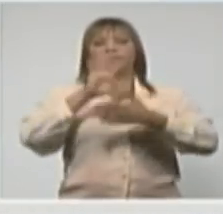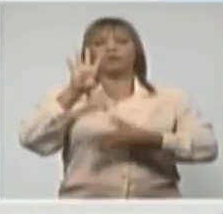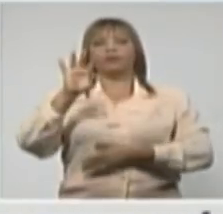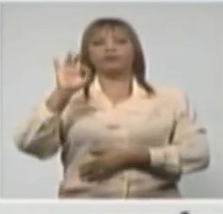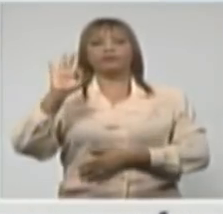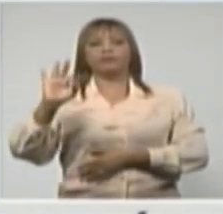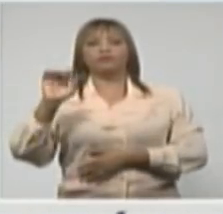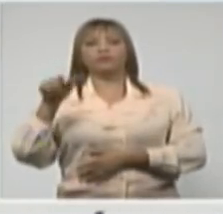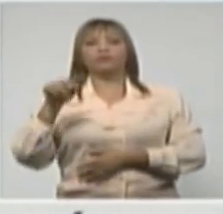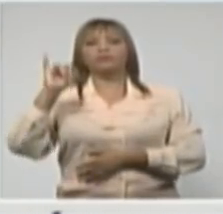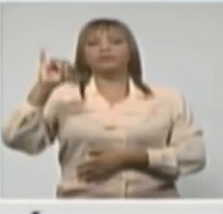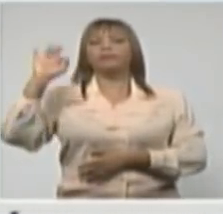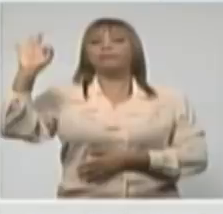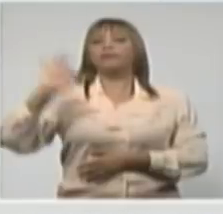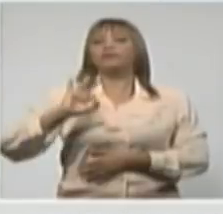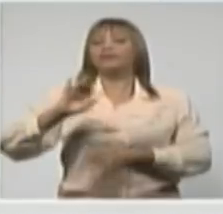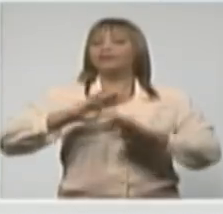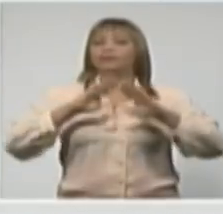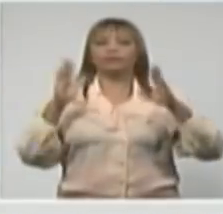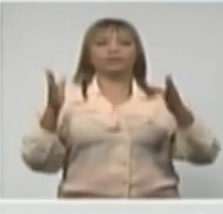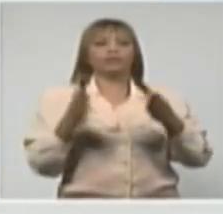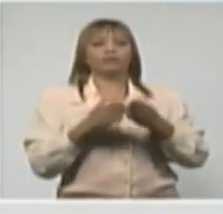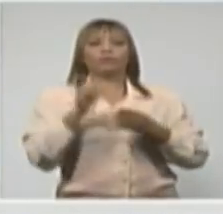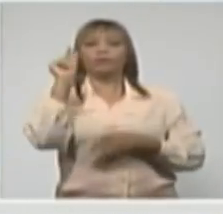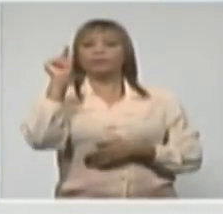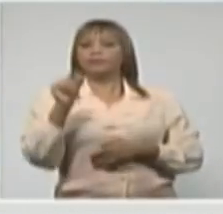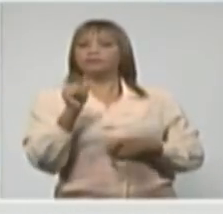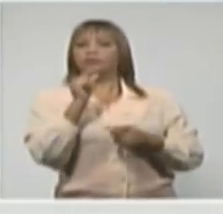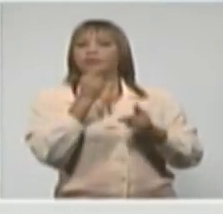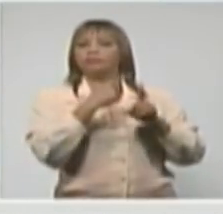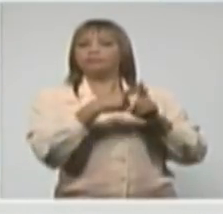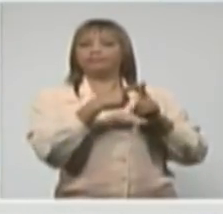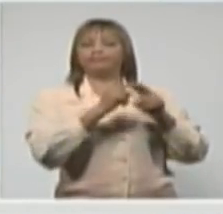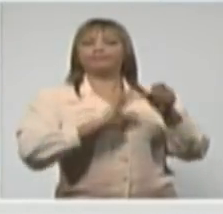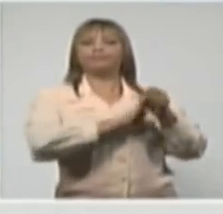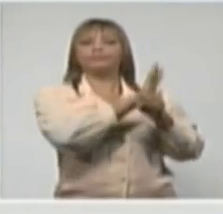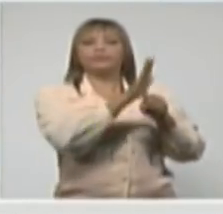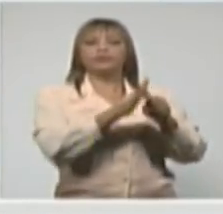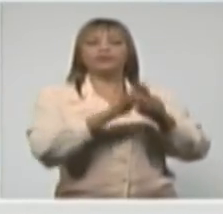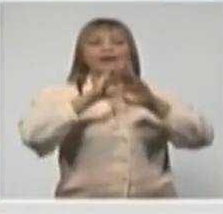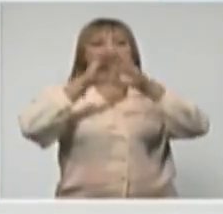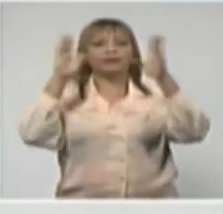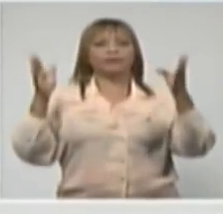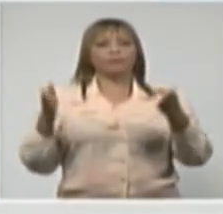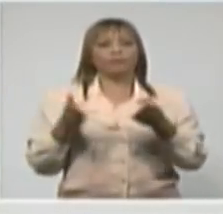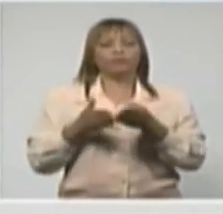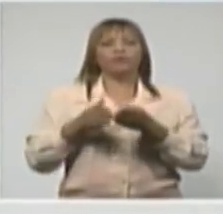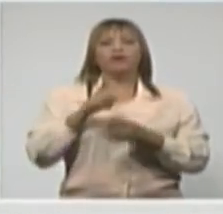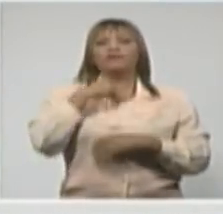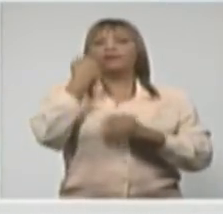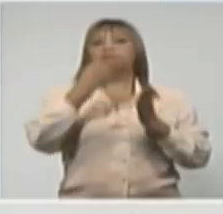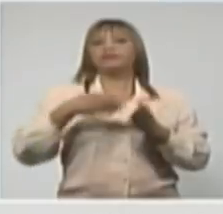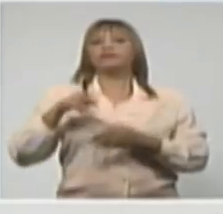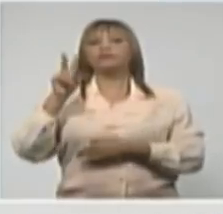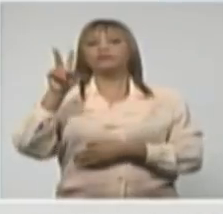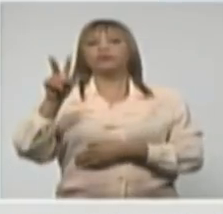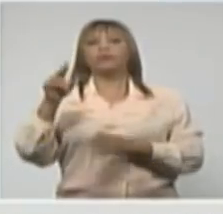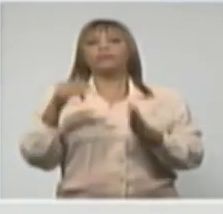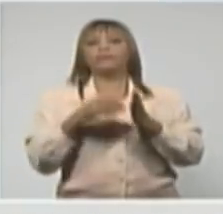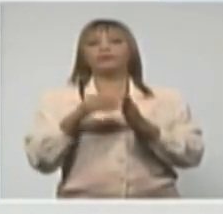48,66% de todos los casos reportados en el mundo. Fallecieron 2.801